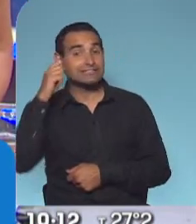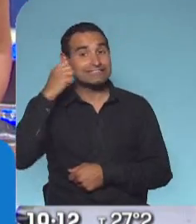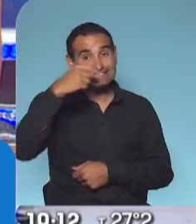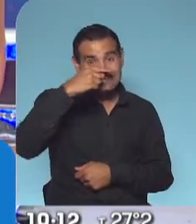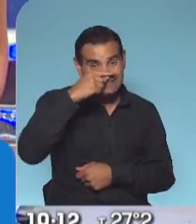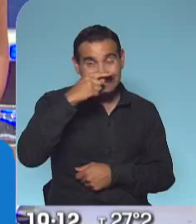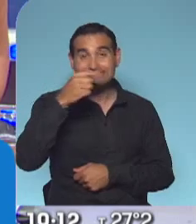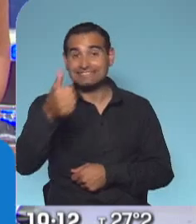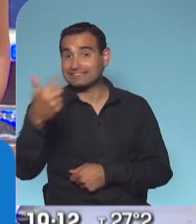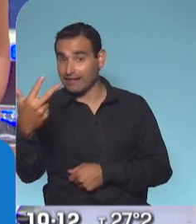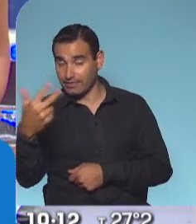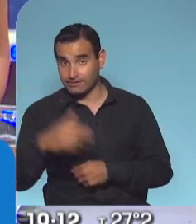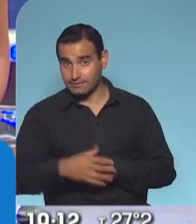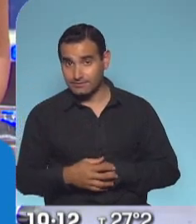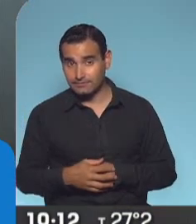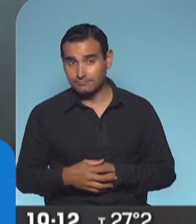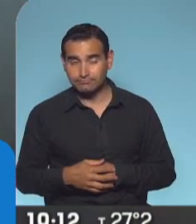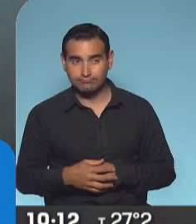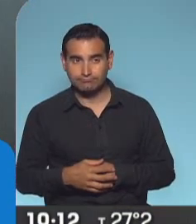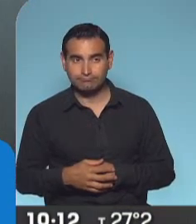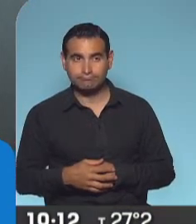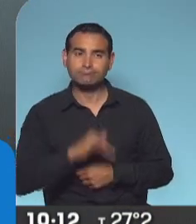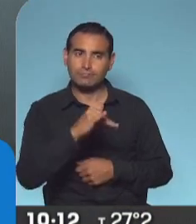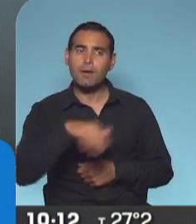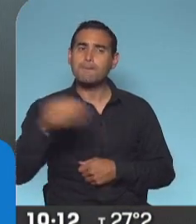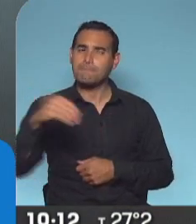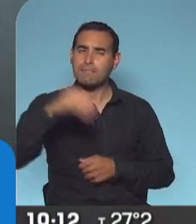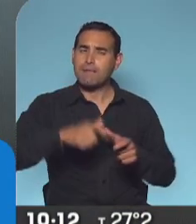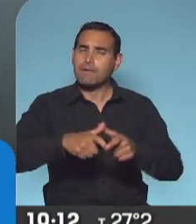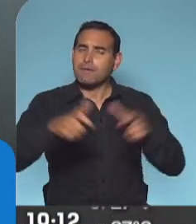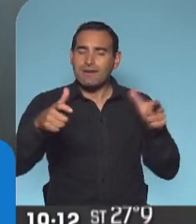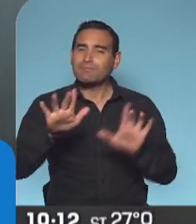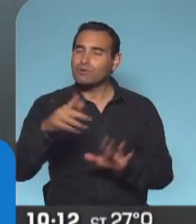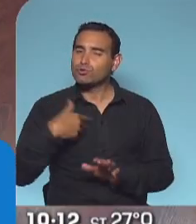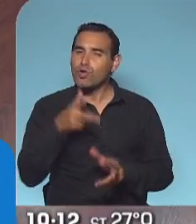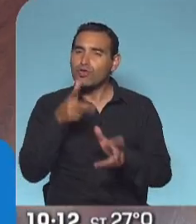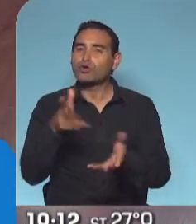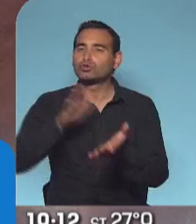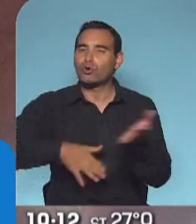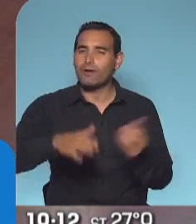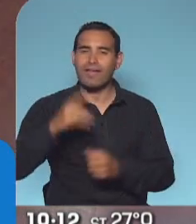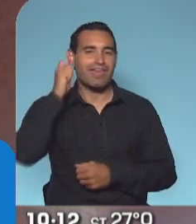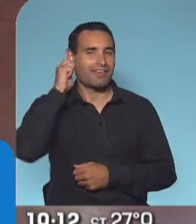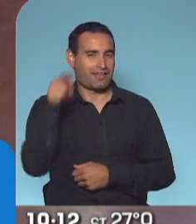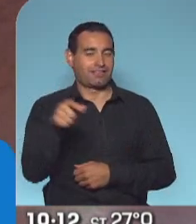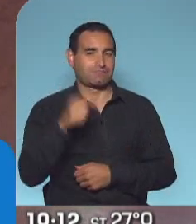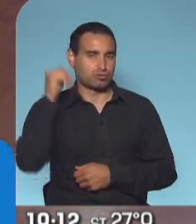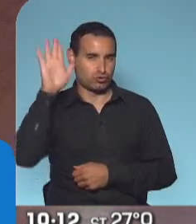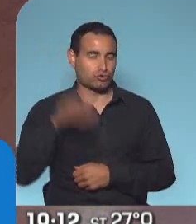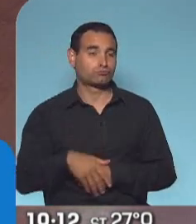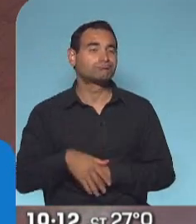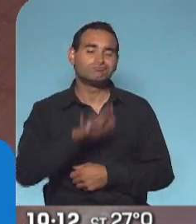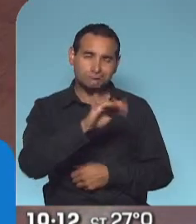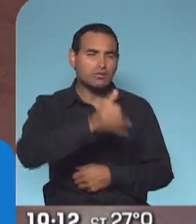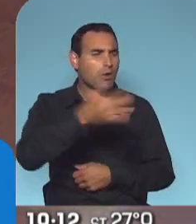67 y 63. Vamos a tener más casos. Sí, pero yo me refiero básicamente a la edad. Por la edad. Pero de todas maneras no